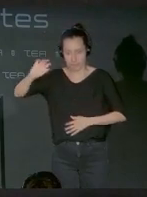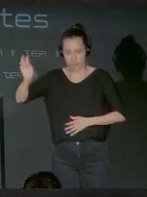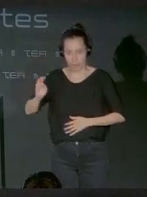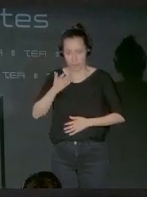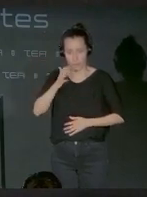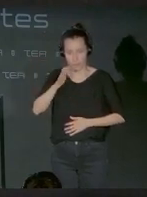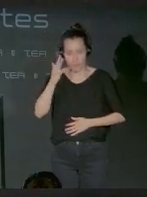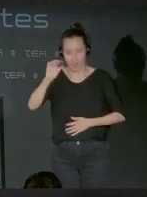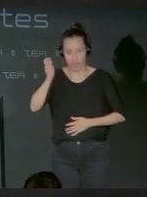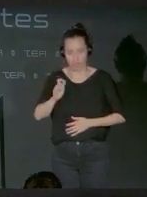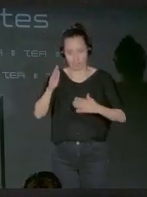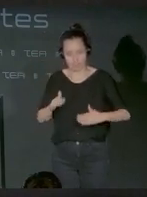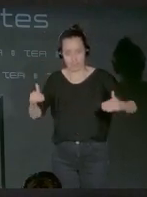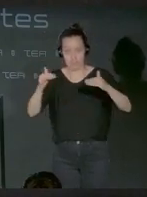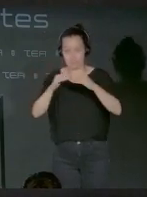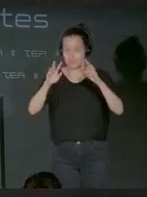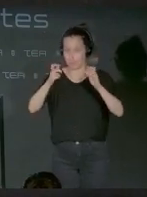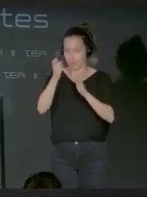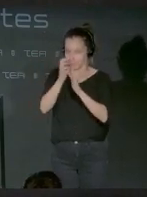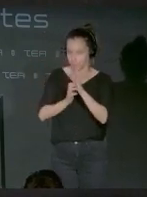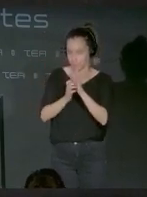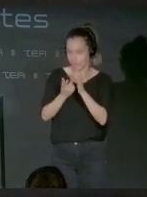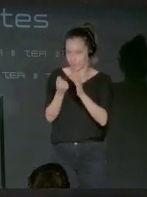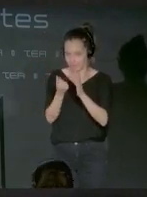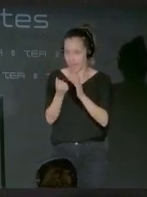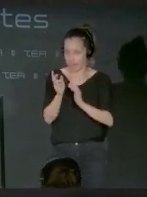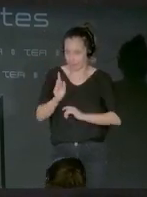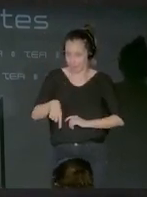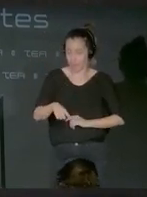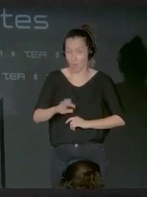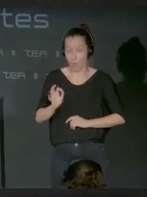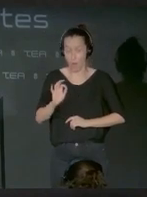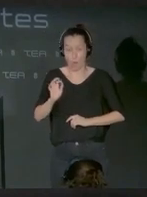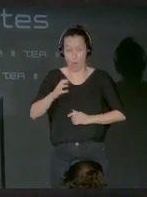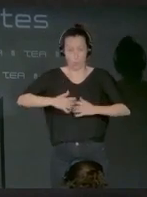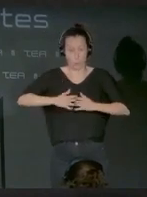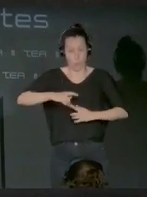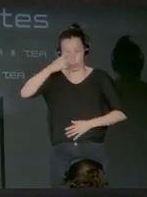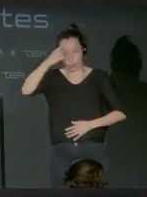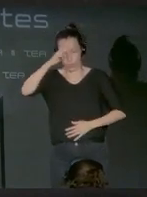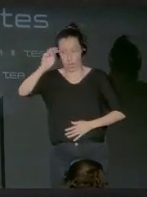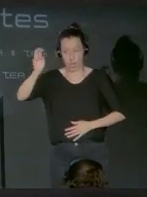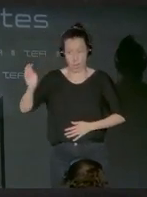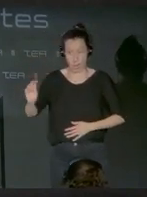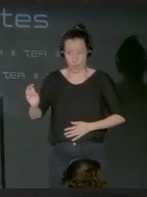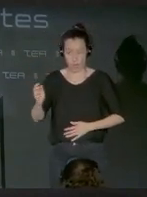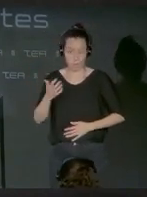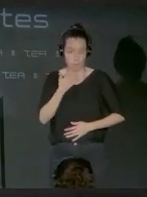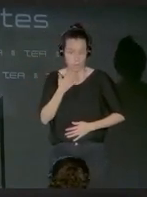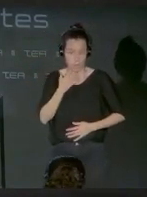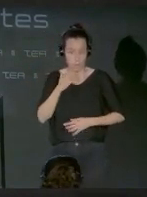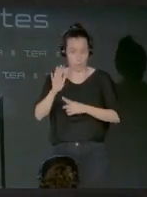o Italia en lo que a incentivos Fiscales se refiere o como el resto de industrias culturales en nuestro país como son la industria cinematográfica